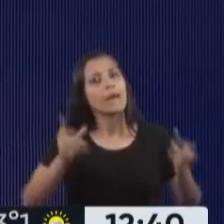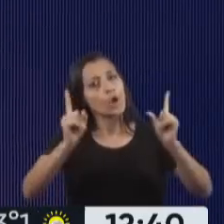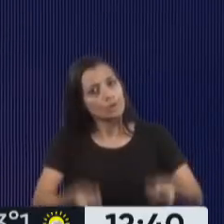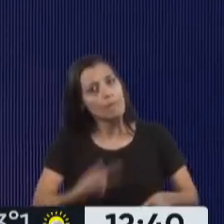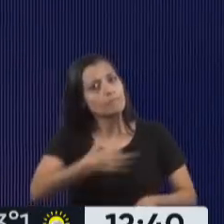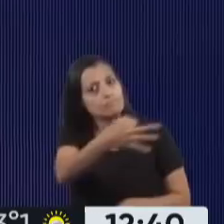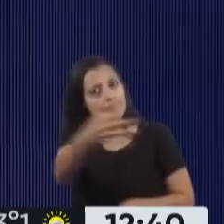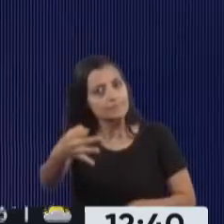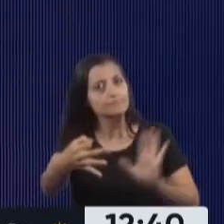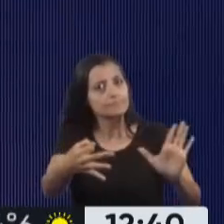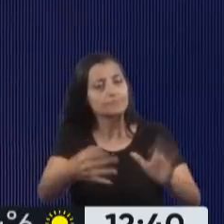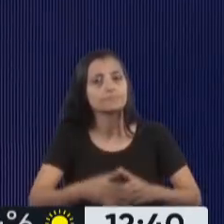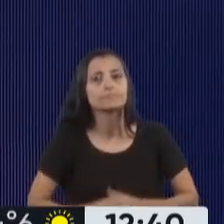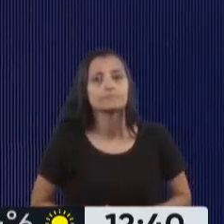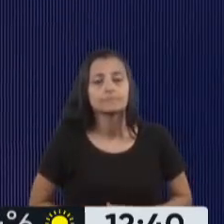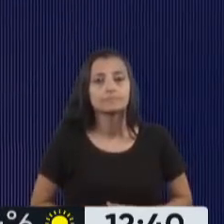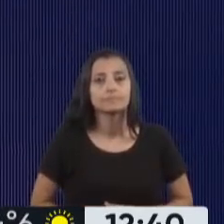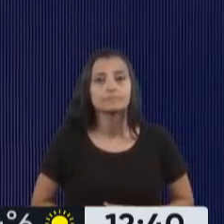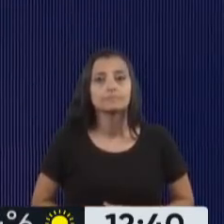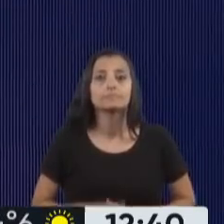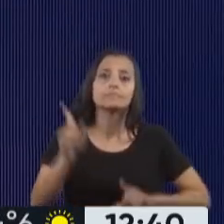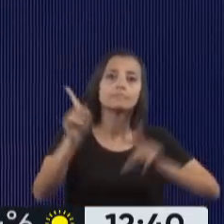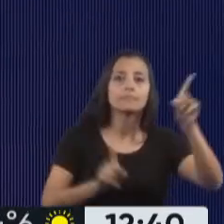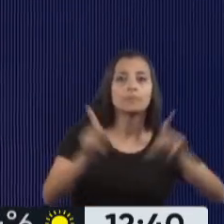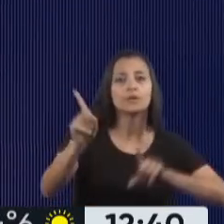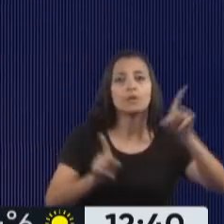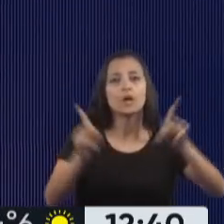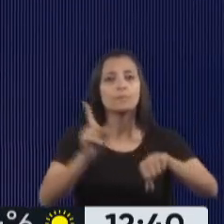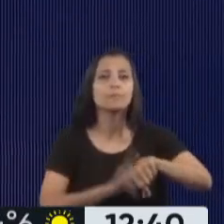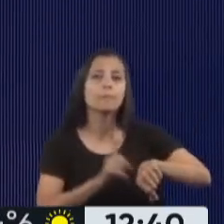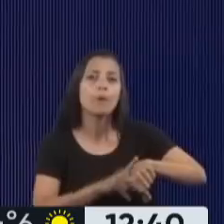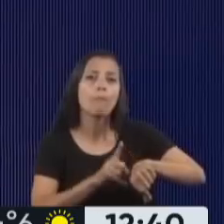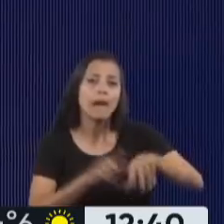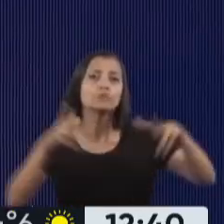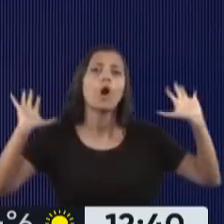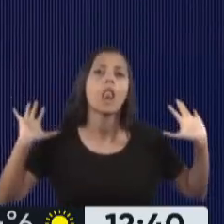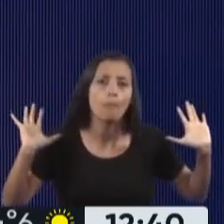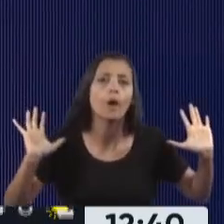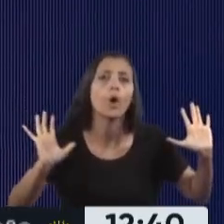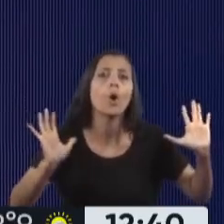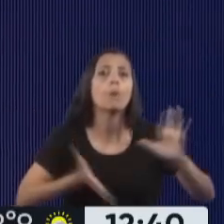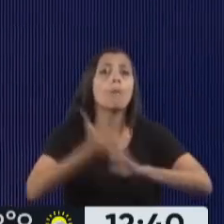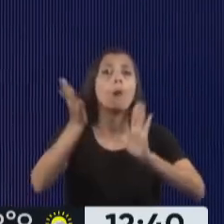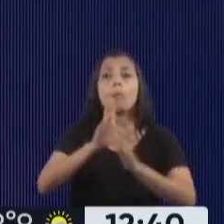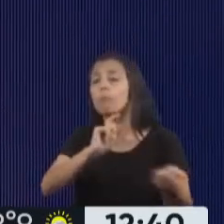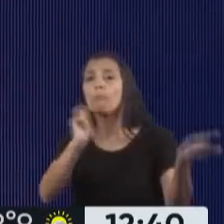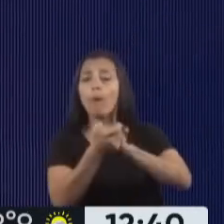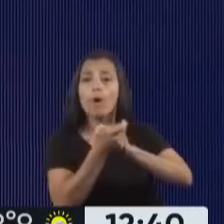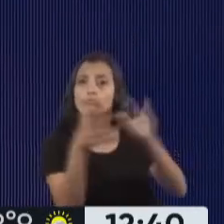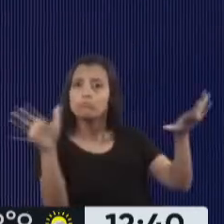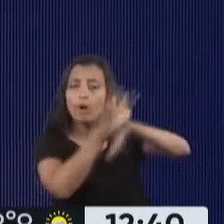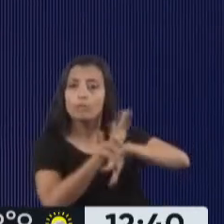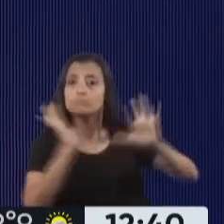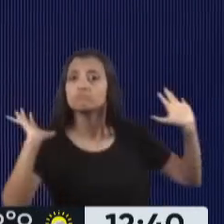es cierto que en algún momento puede haber un cambio de tendencia, un cambio